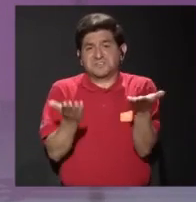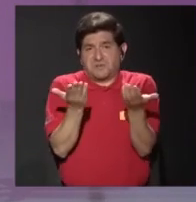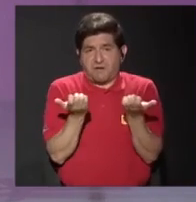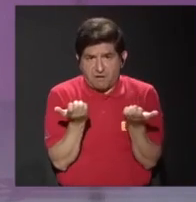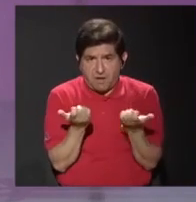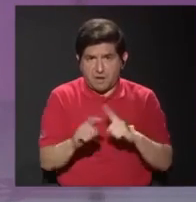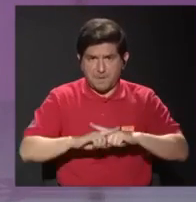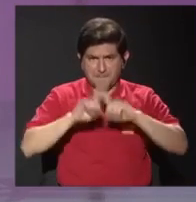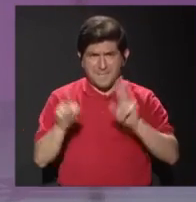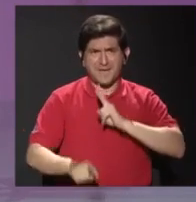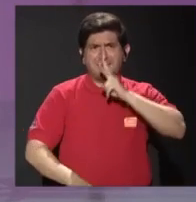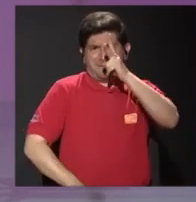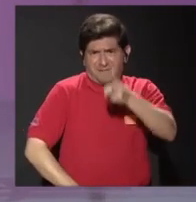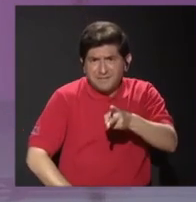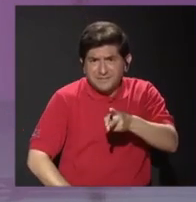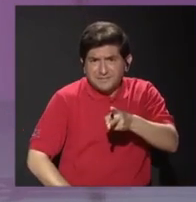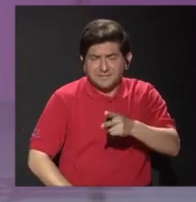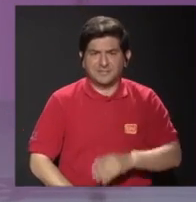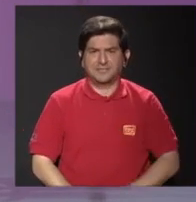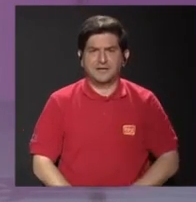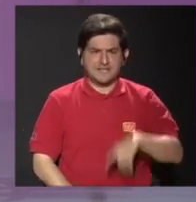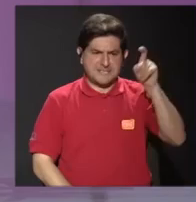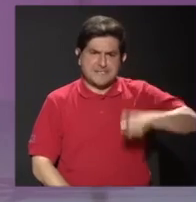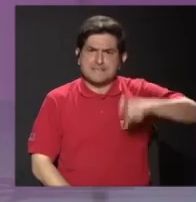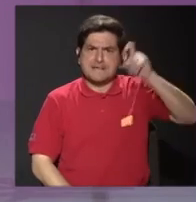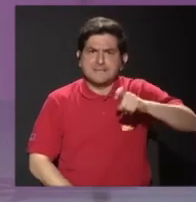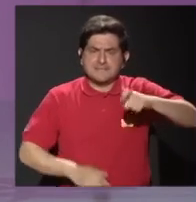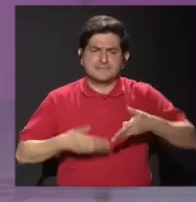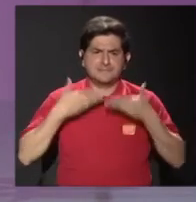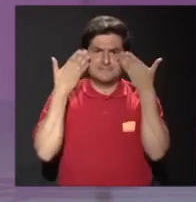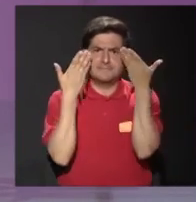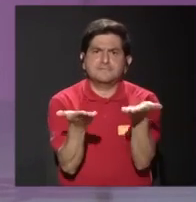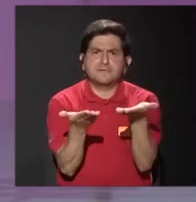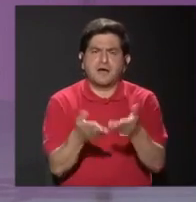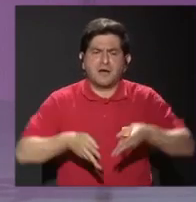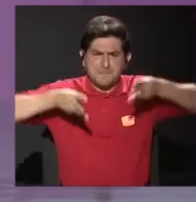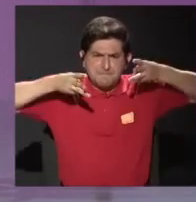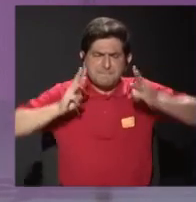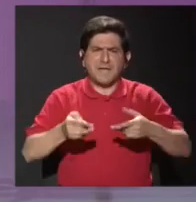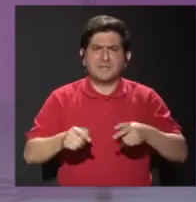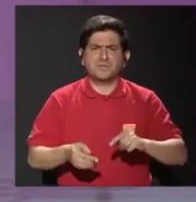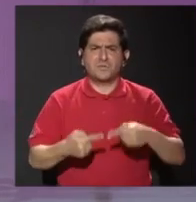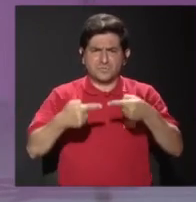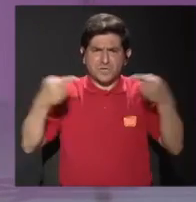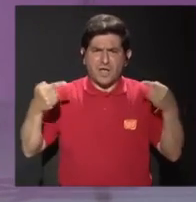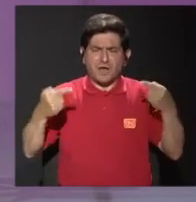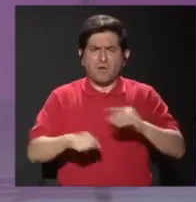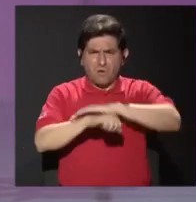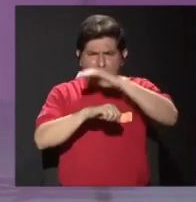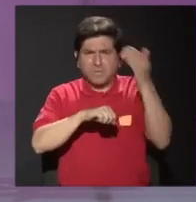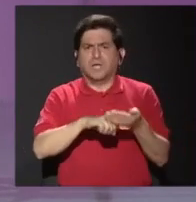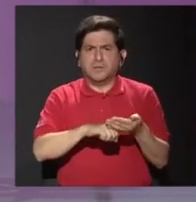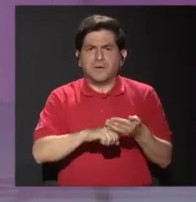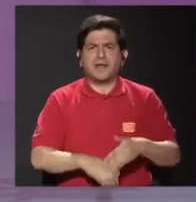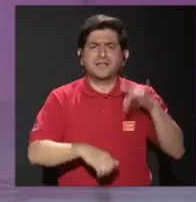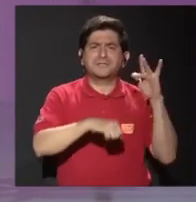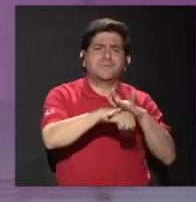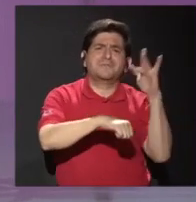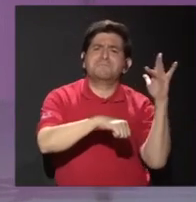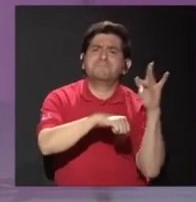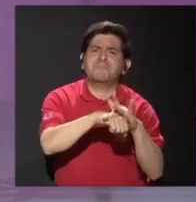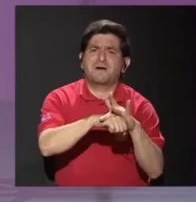deseen pero la realidad está que debemos de proveer los métodos anticonceptivos para evitar un embarazo temprano